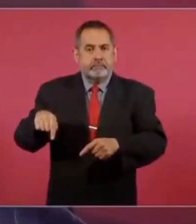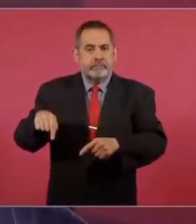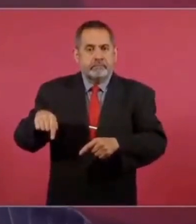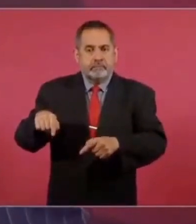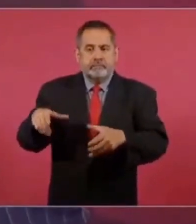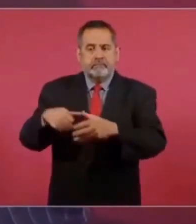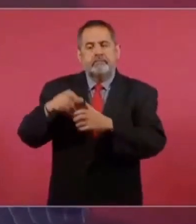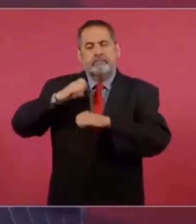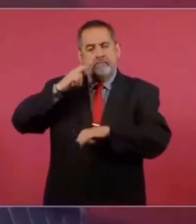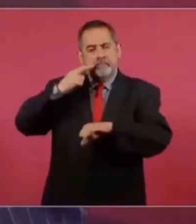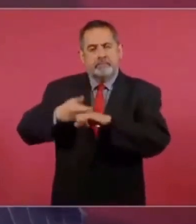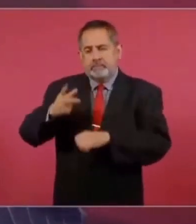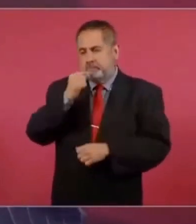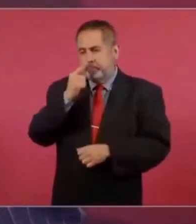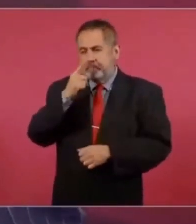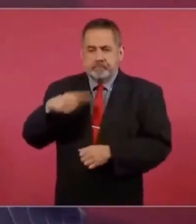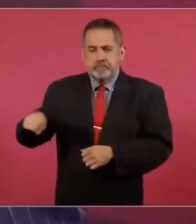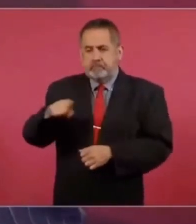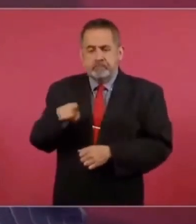los encargados